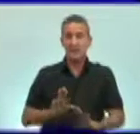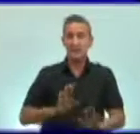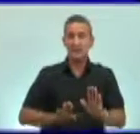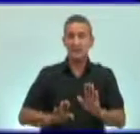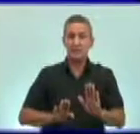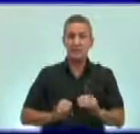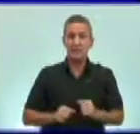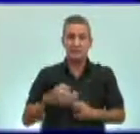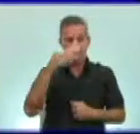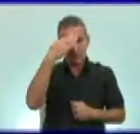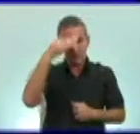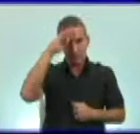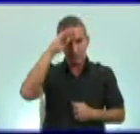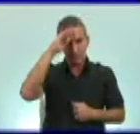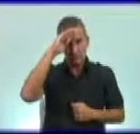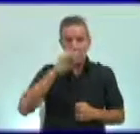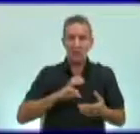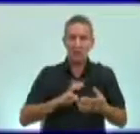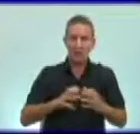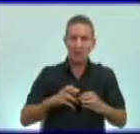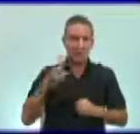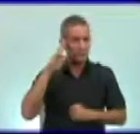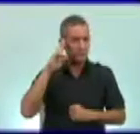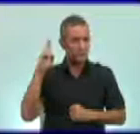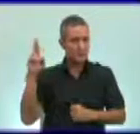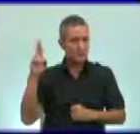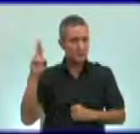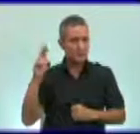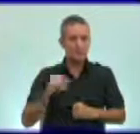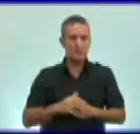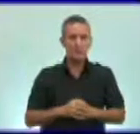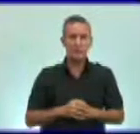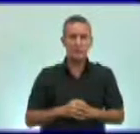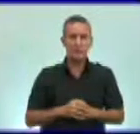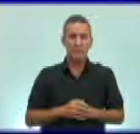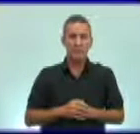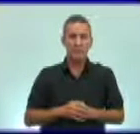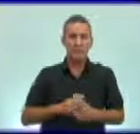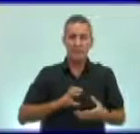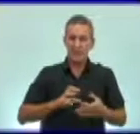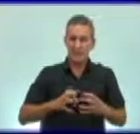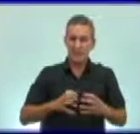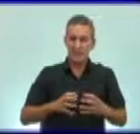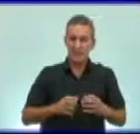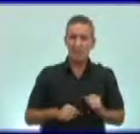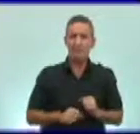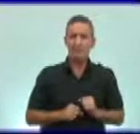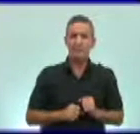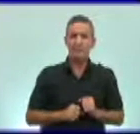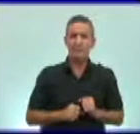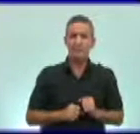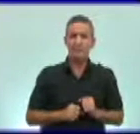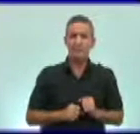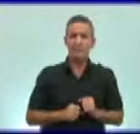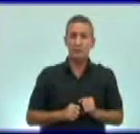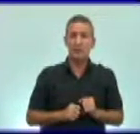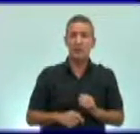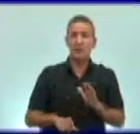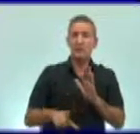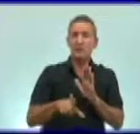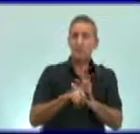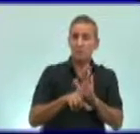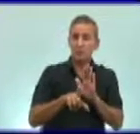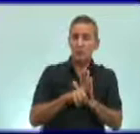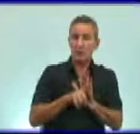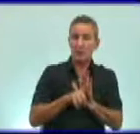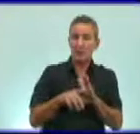militante, de revolucionario y de patriota. La actitud ante las leyes y la defensa de las leyes es un